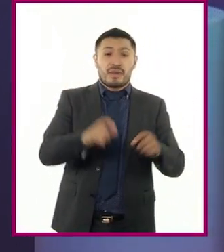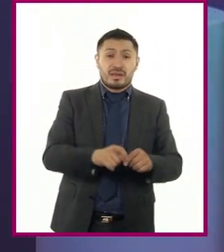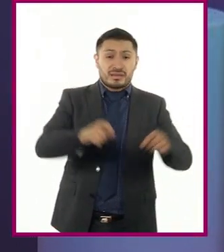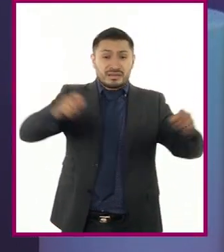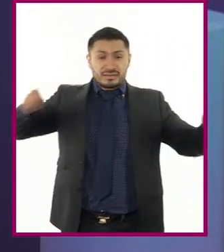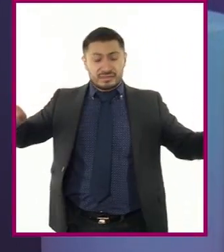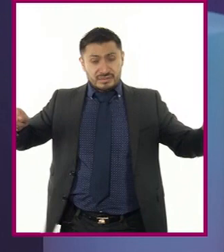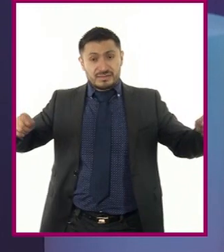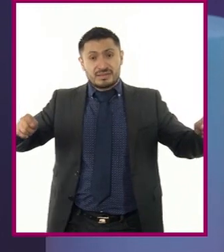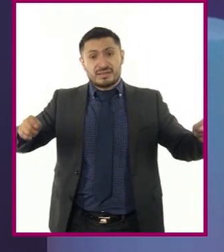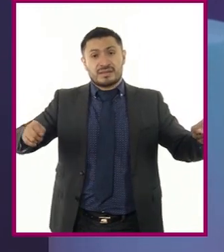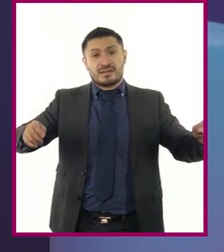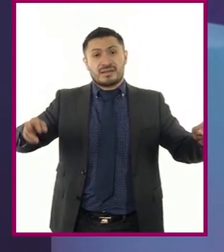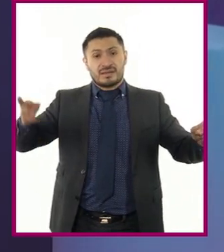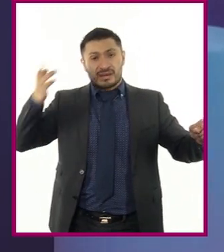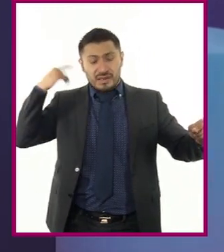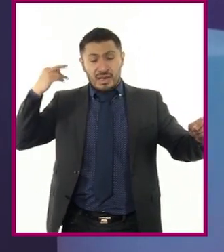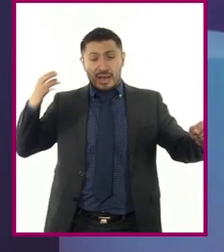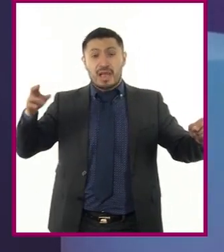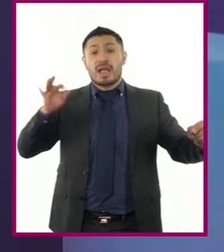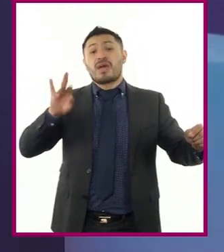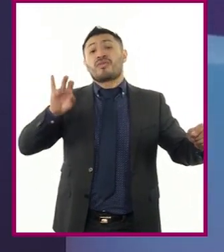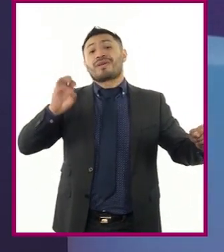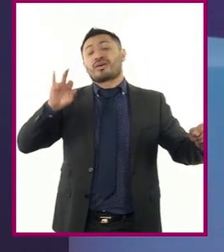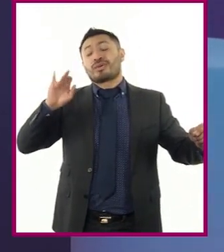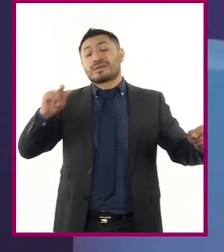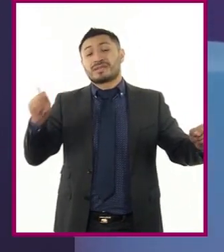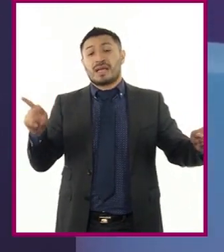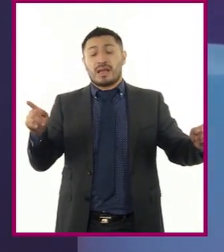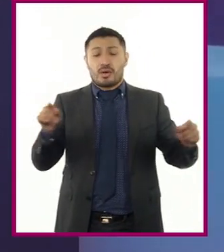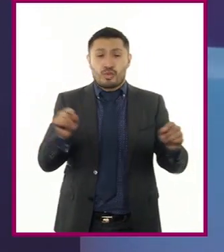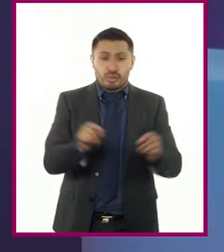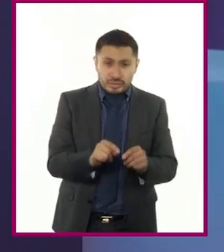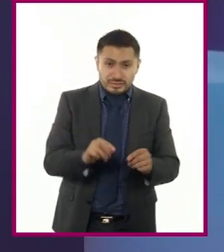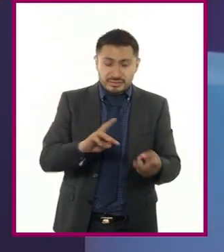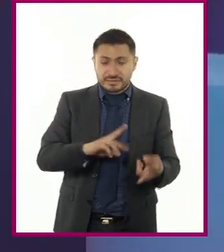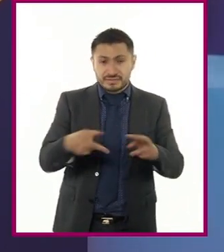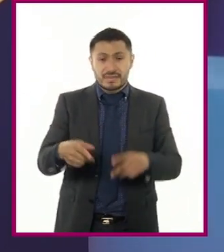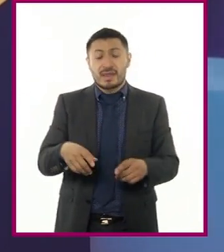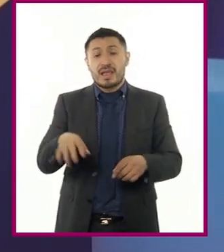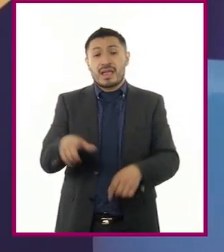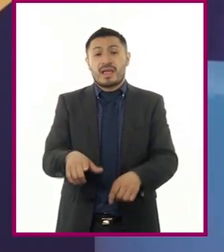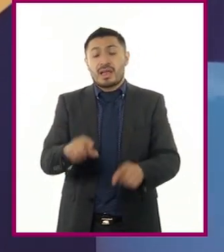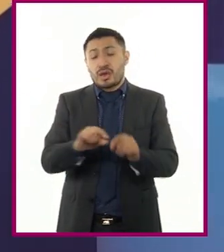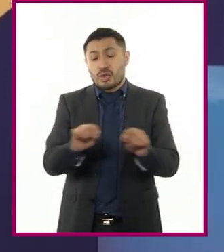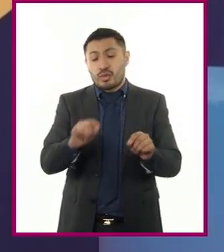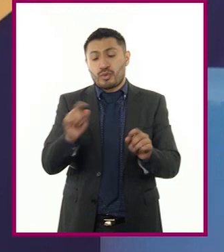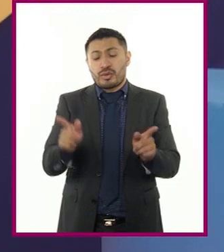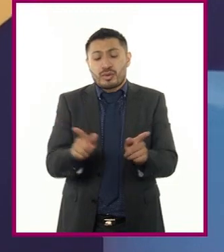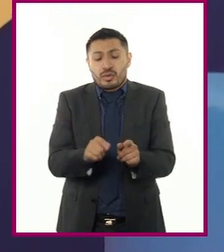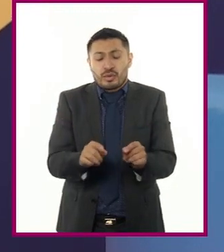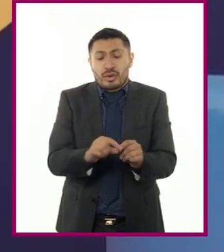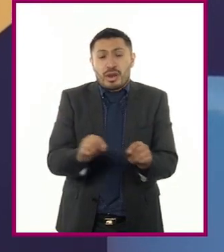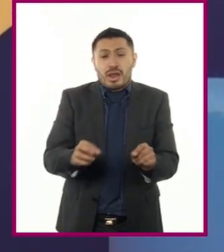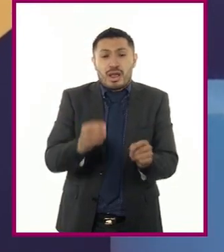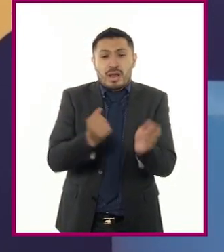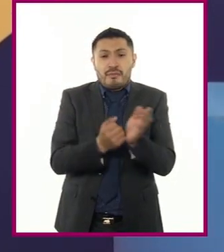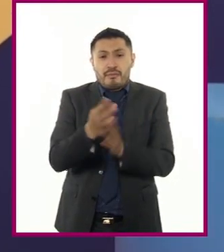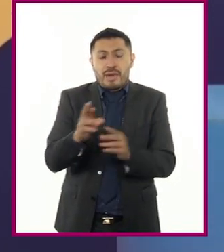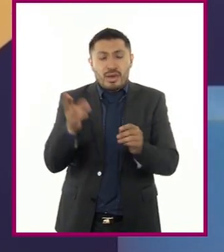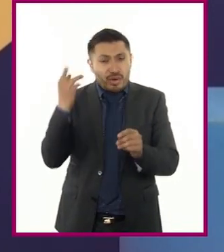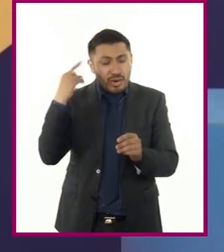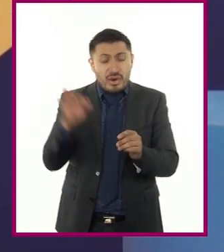la cuerda, menor es su frecuencia. Por otro lado, mientras más corta sea la cuerda, mayor será su